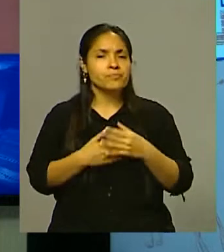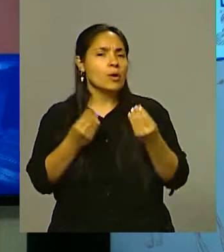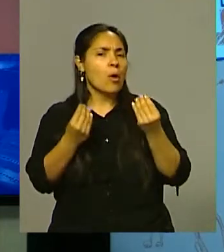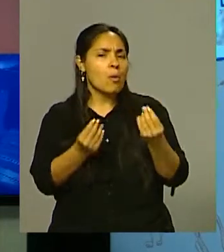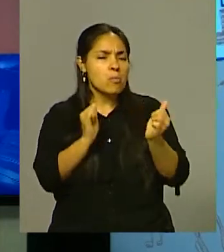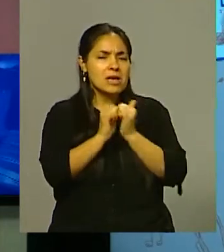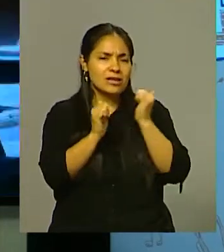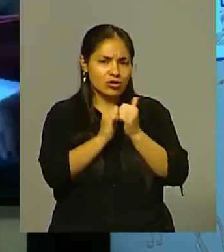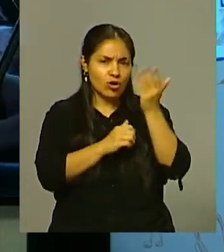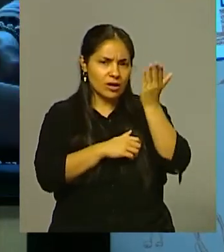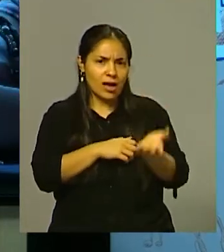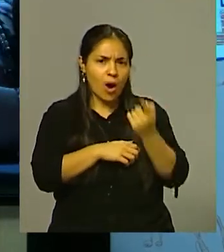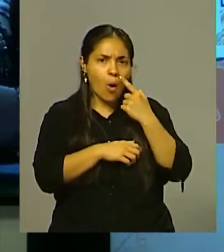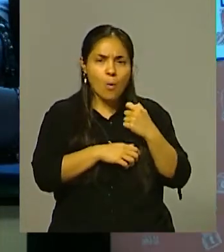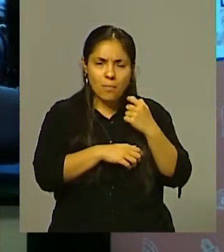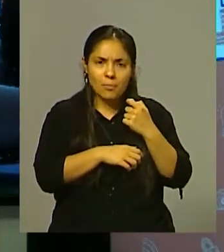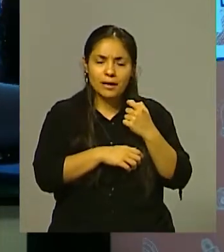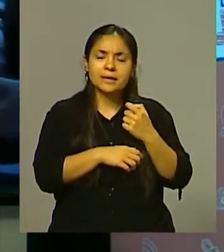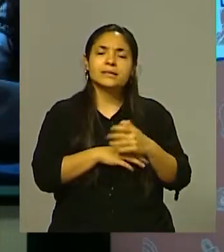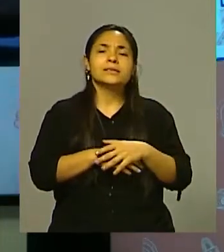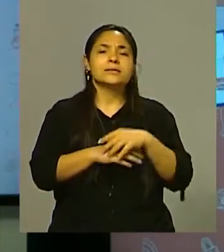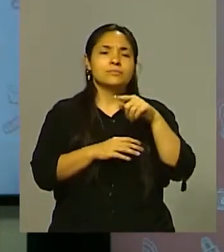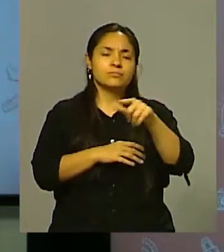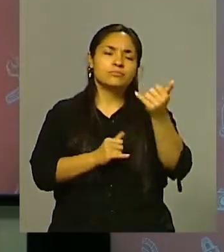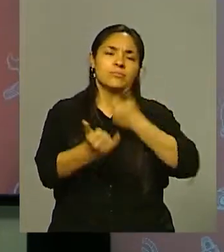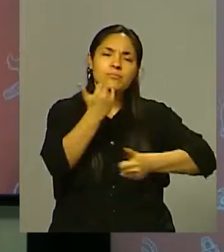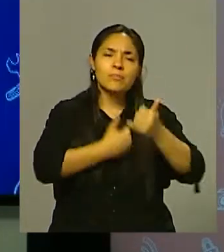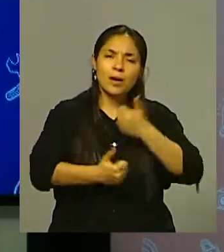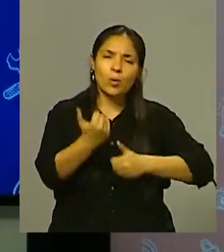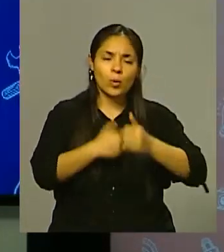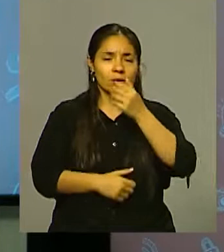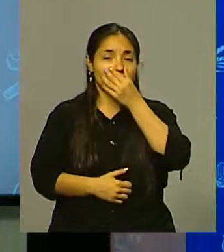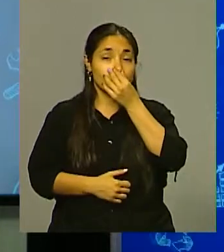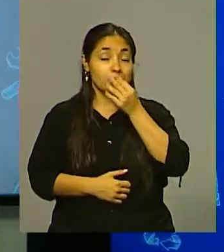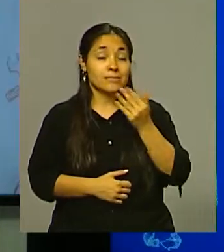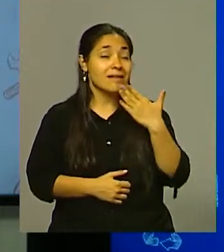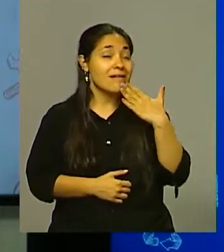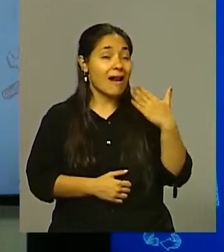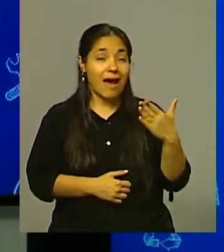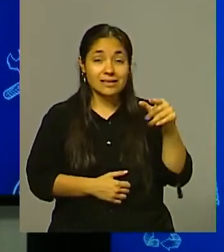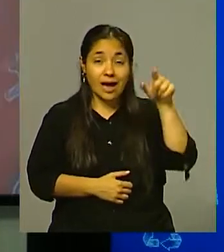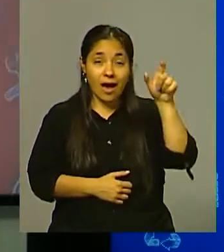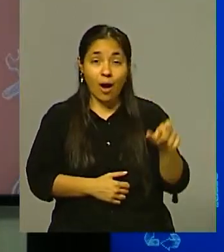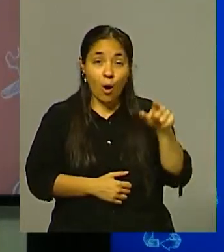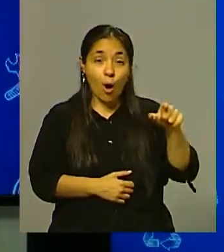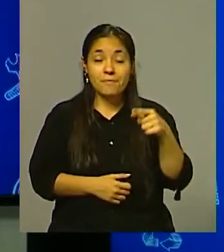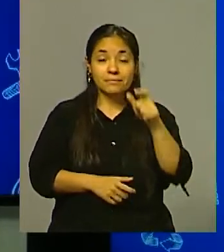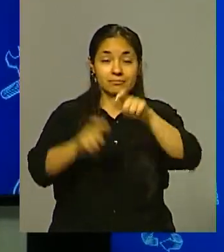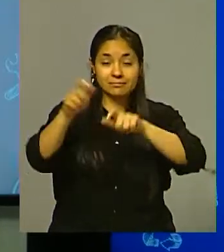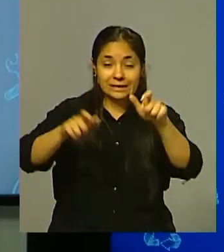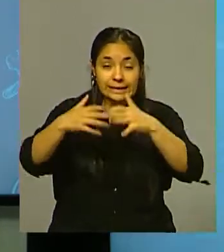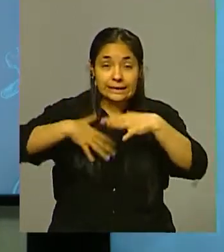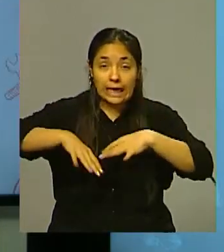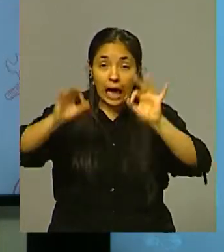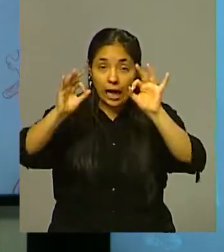Porque, bueno, Guillem, usted dice que logra hacer que haya una supervivencia importante en este lugar